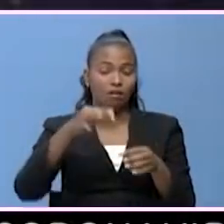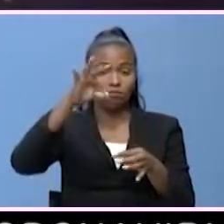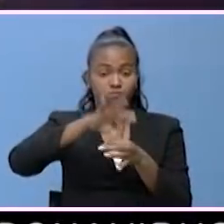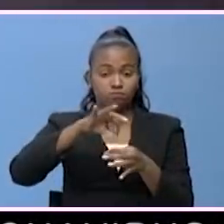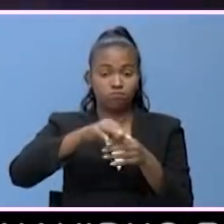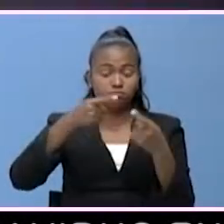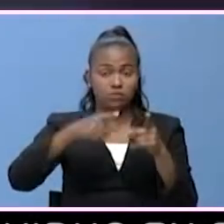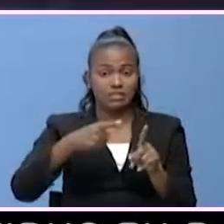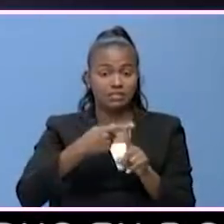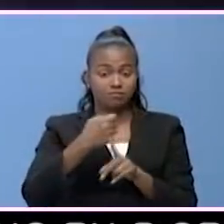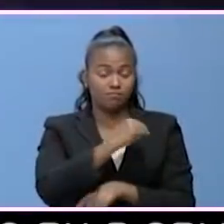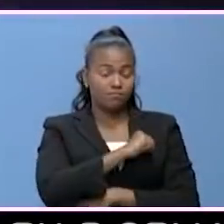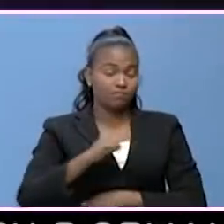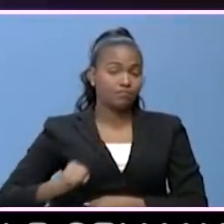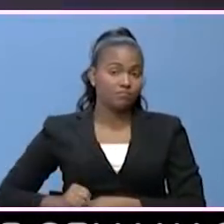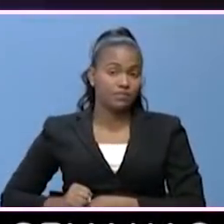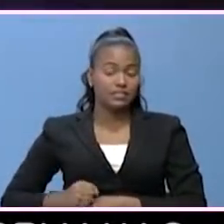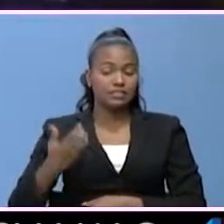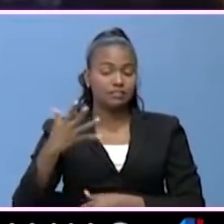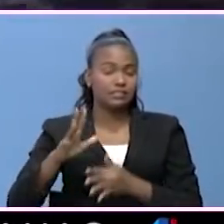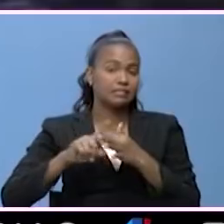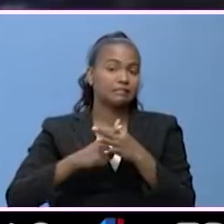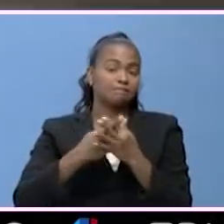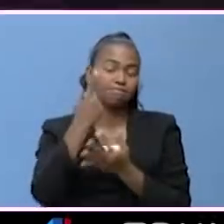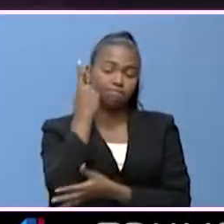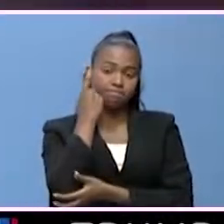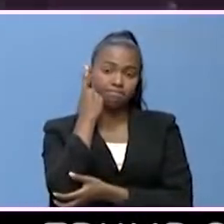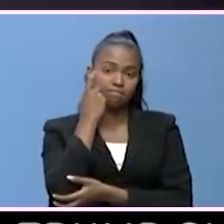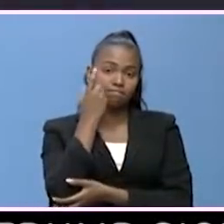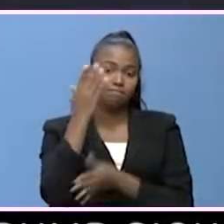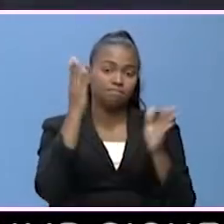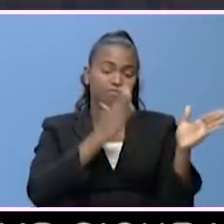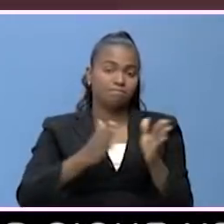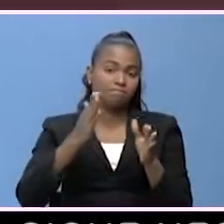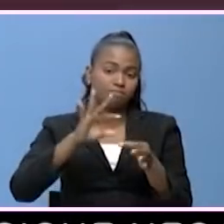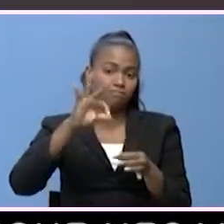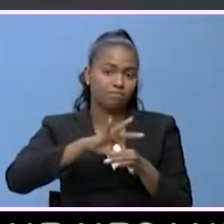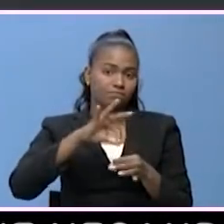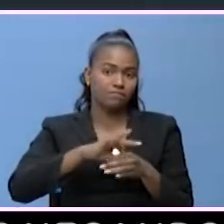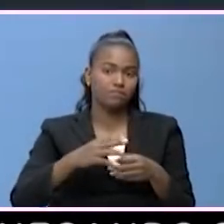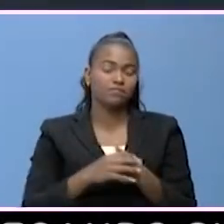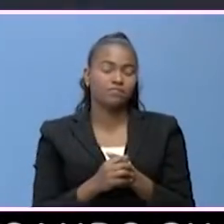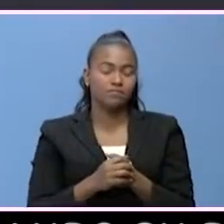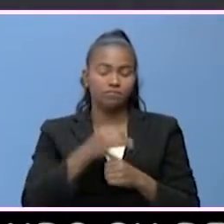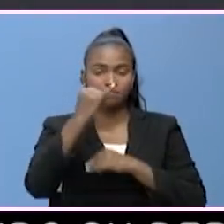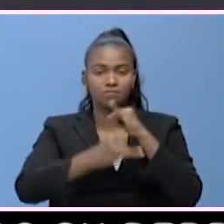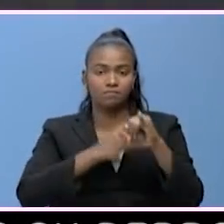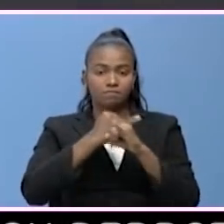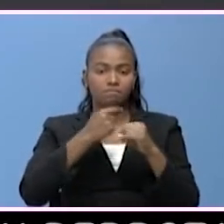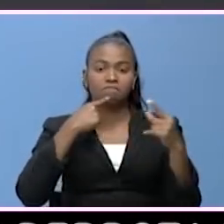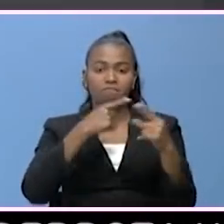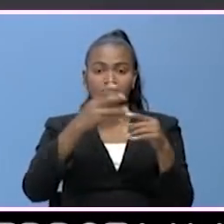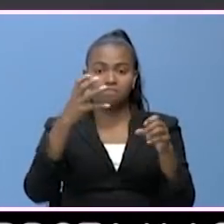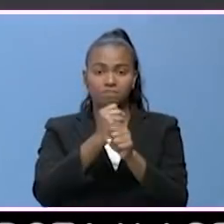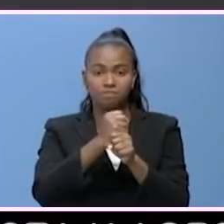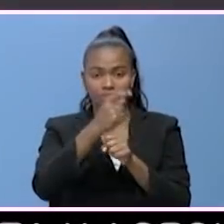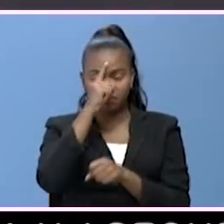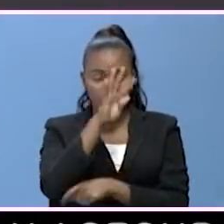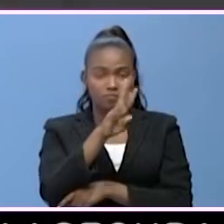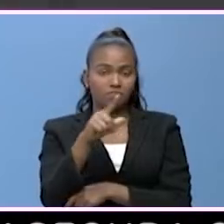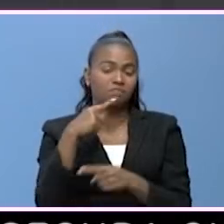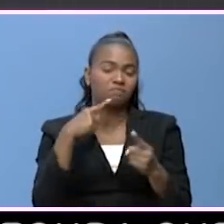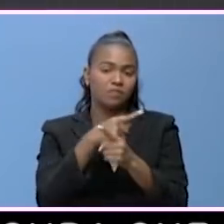electoral salvadoreño ha comenzado recientemente a procesar los votos. En las internacionales para